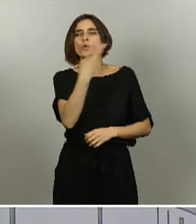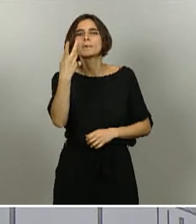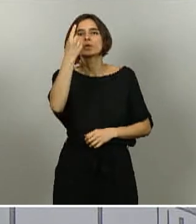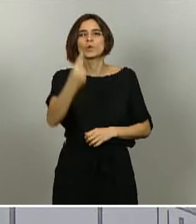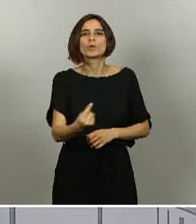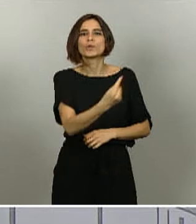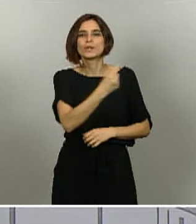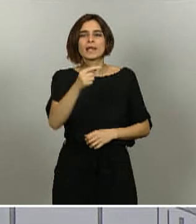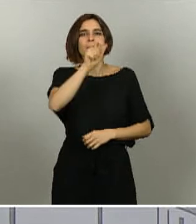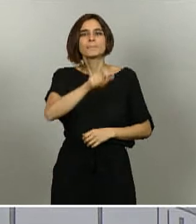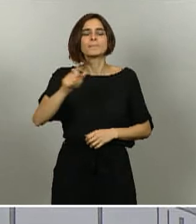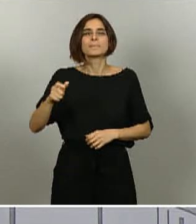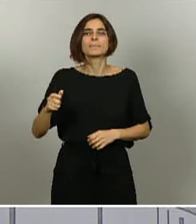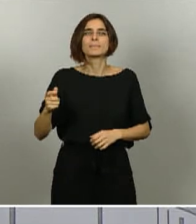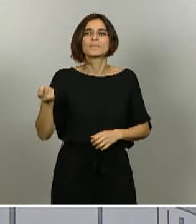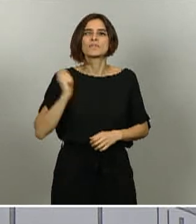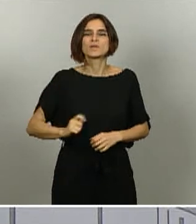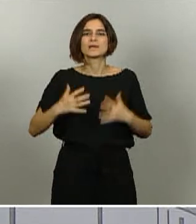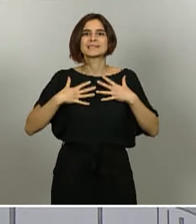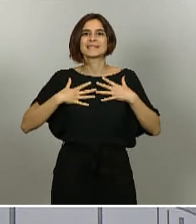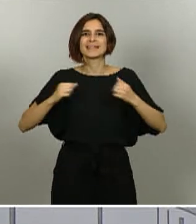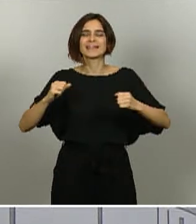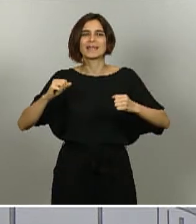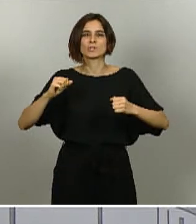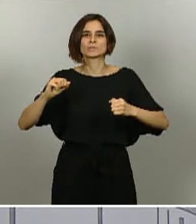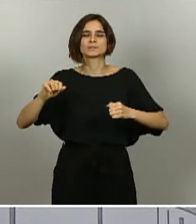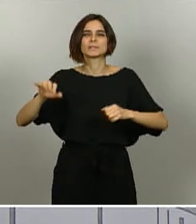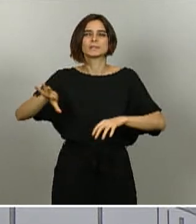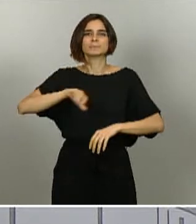sanitarios afectados.